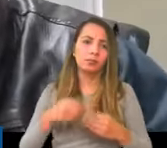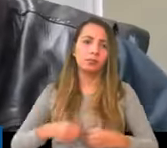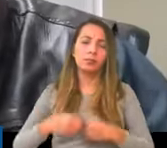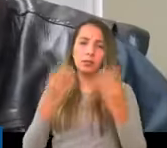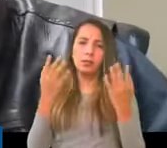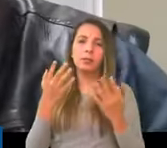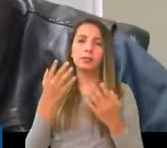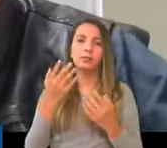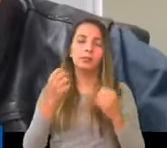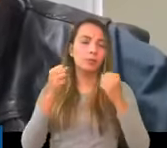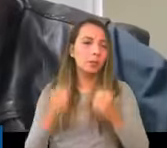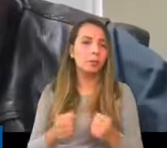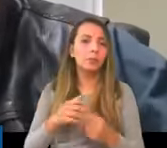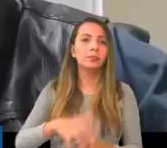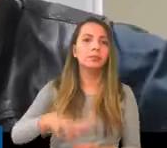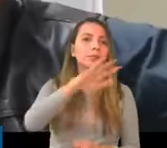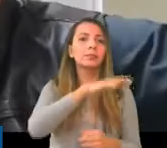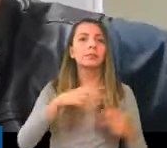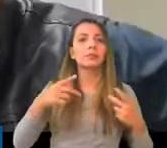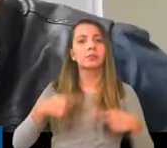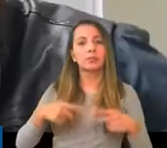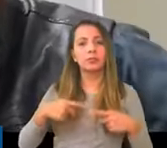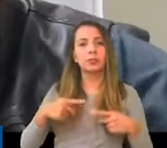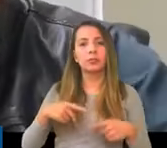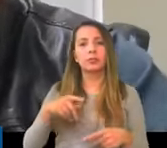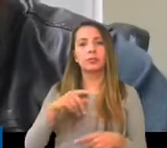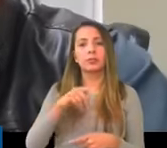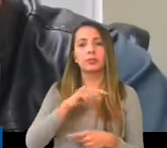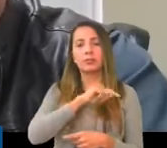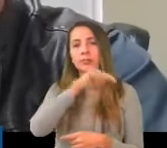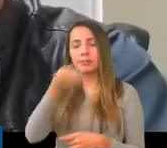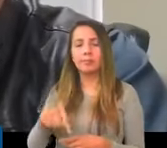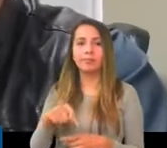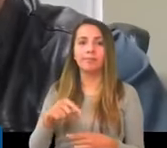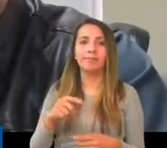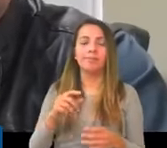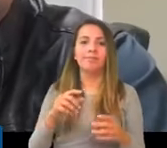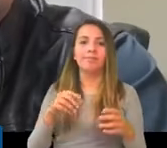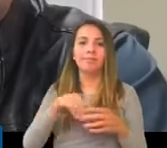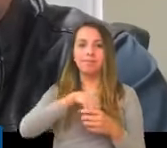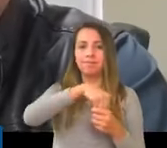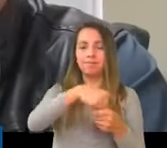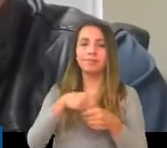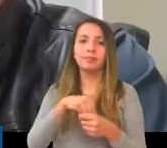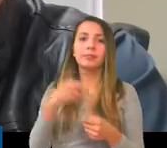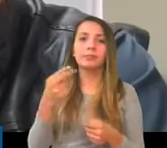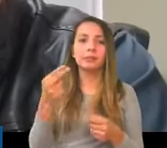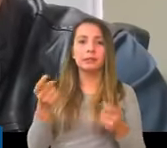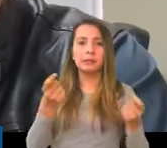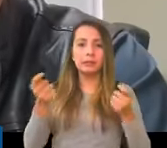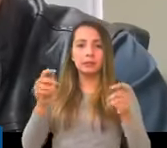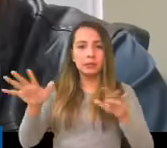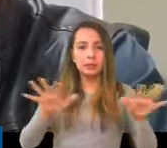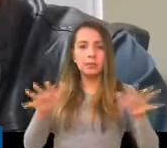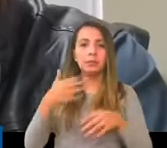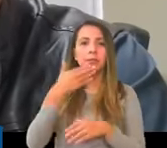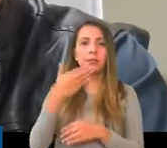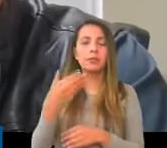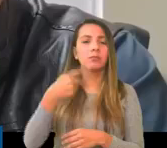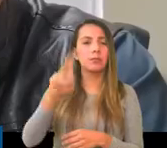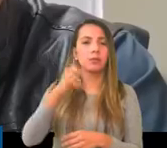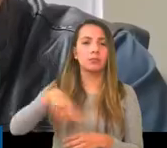gente venga a estar aquí y se nos va, puede saturar, tenemos que establecer ahí alguna situación, pero que sí que tenga, por un